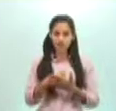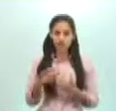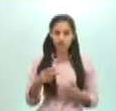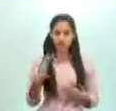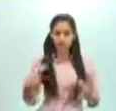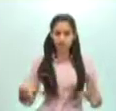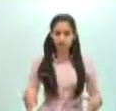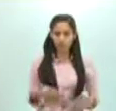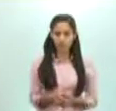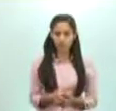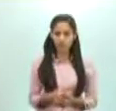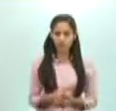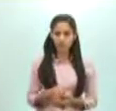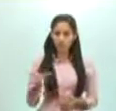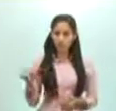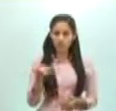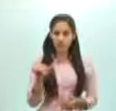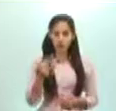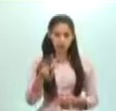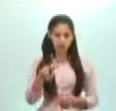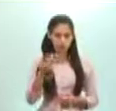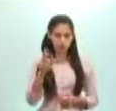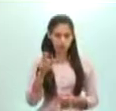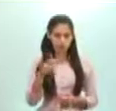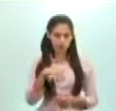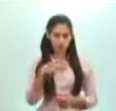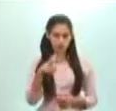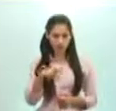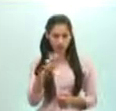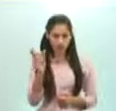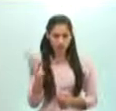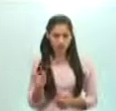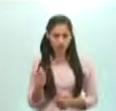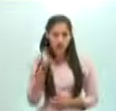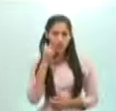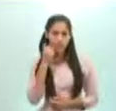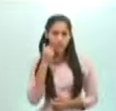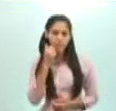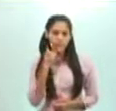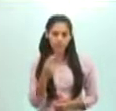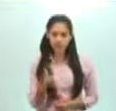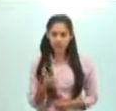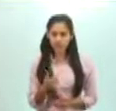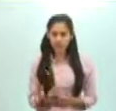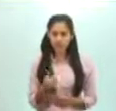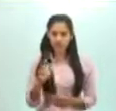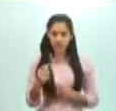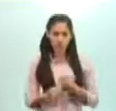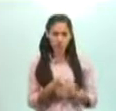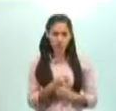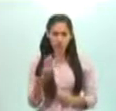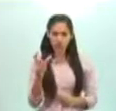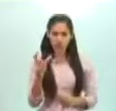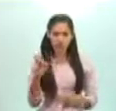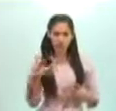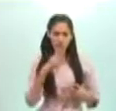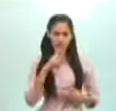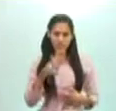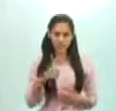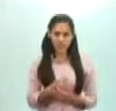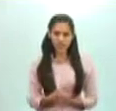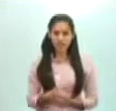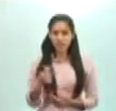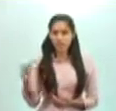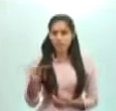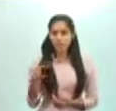la novedad en su lenguaje poético, que será más coloquial, sin artificios, menos formal, de